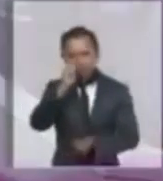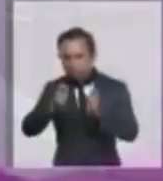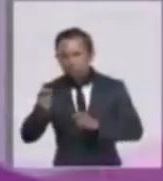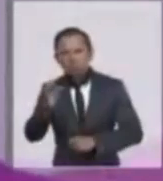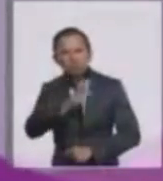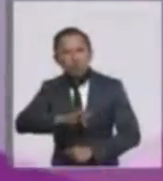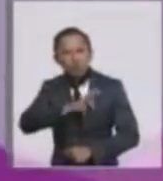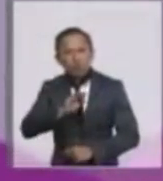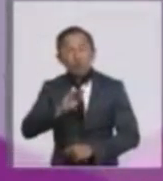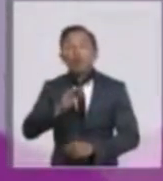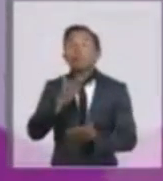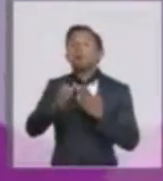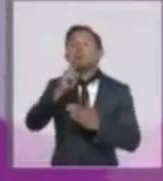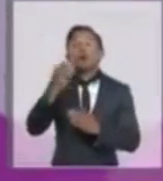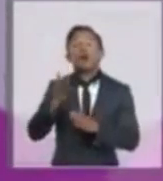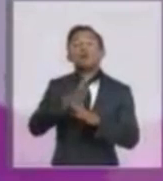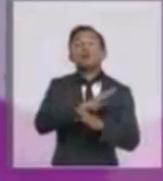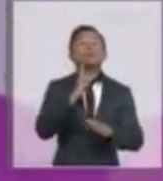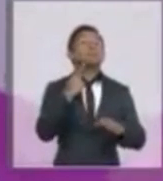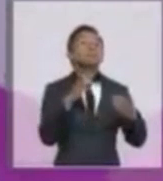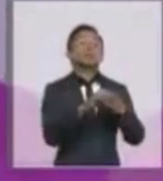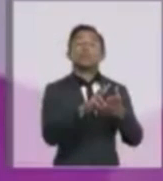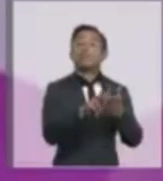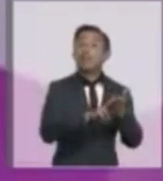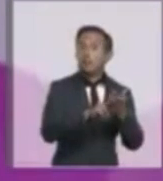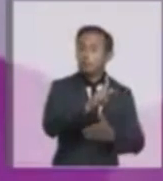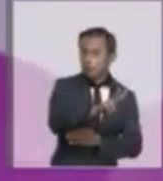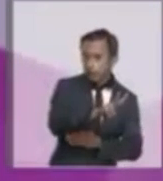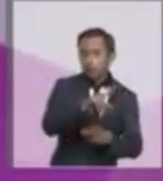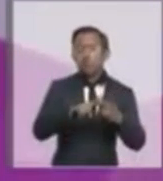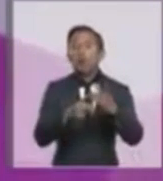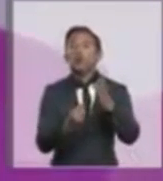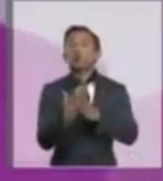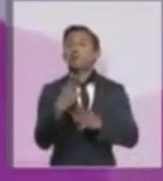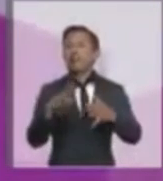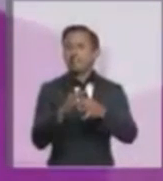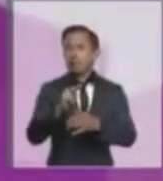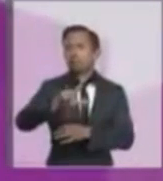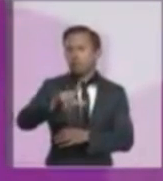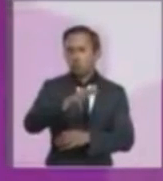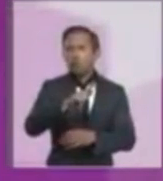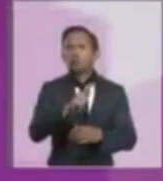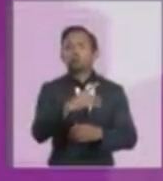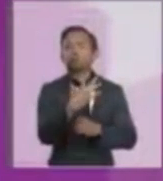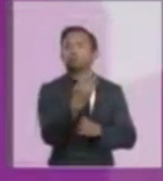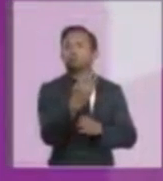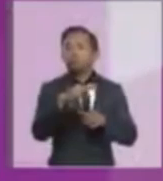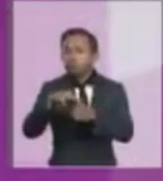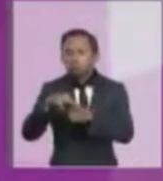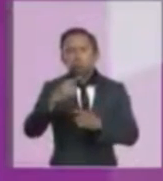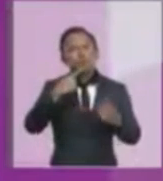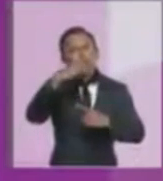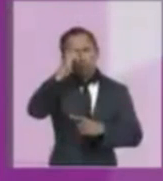fue nominado por el Partido Verde y por Nueva Alianza. Un ciudadano que puede ver a la cara a quien nos está escuchando y decir con